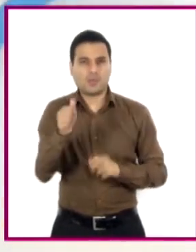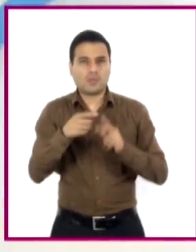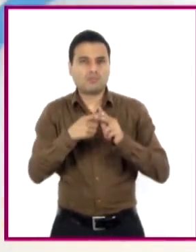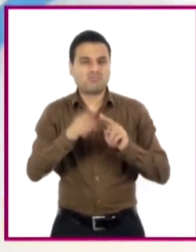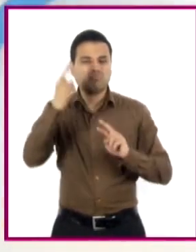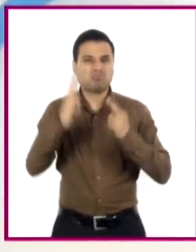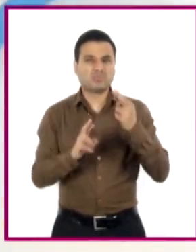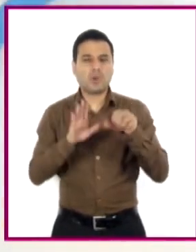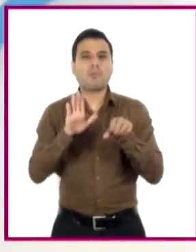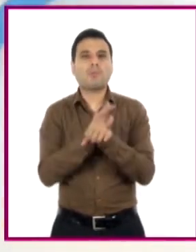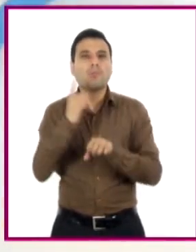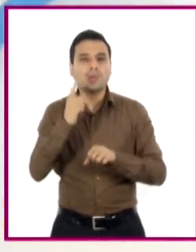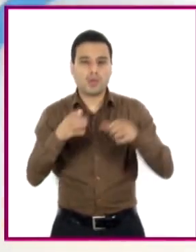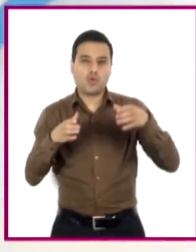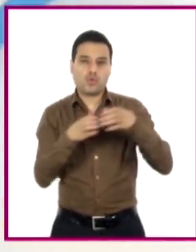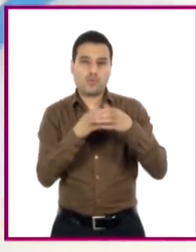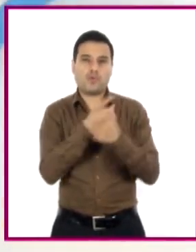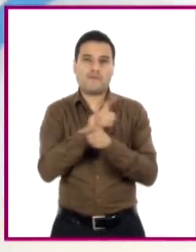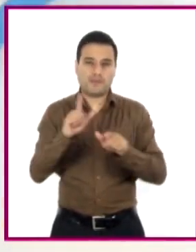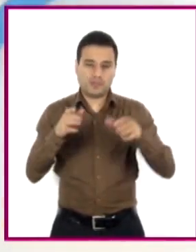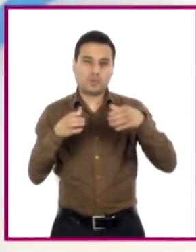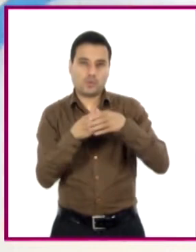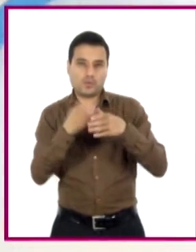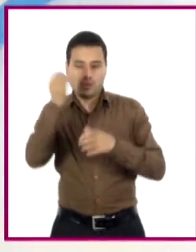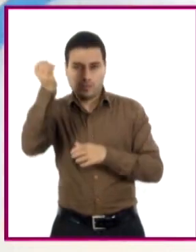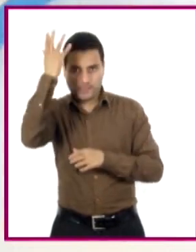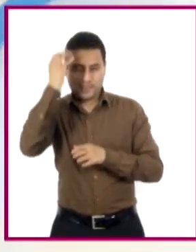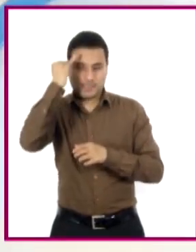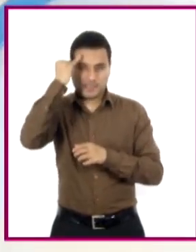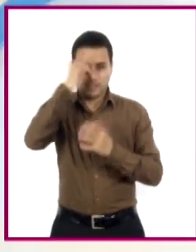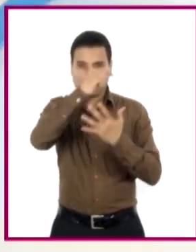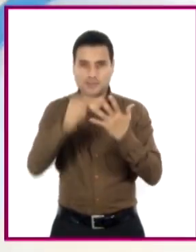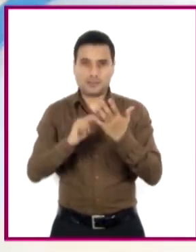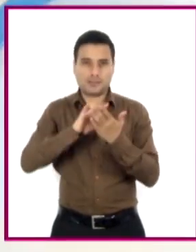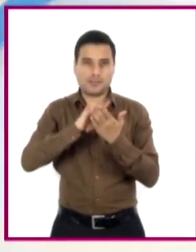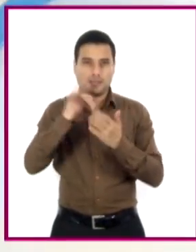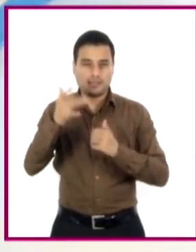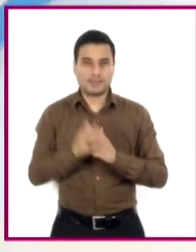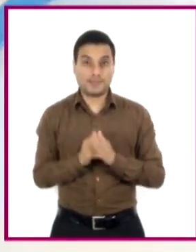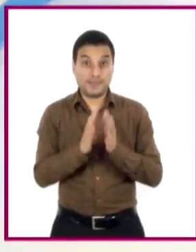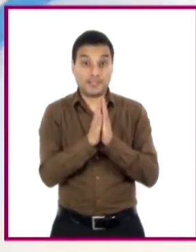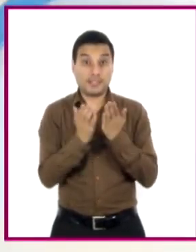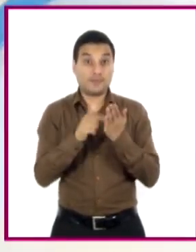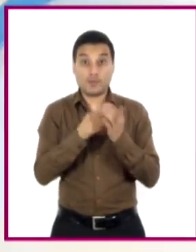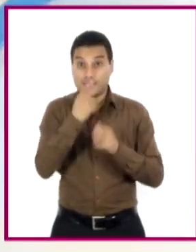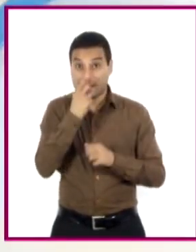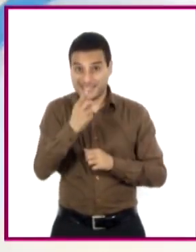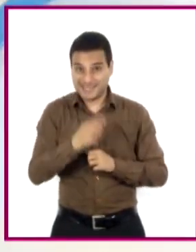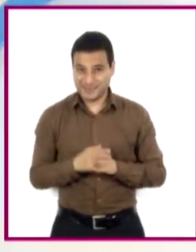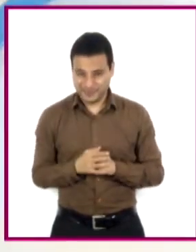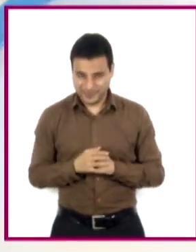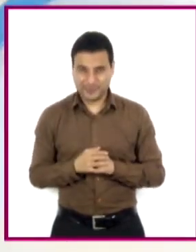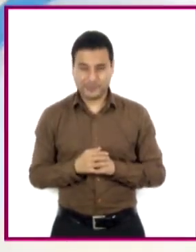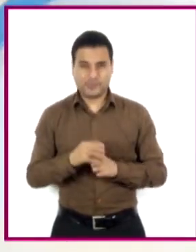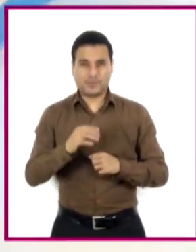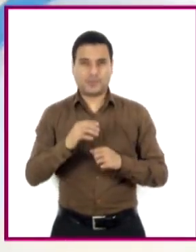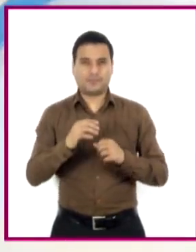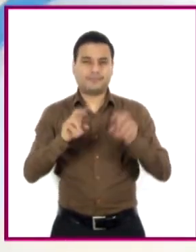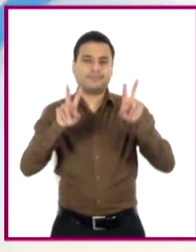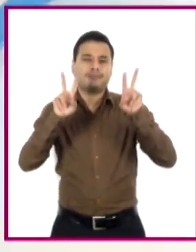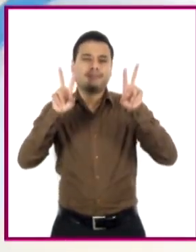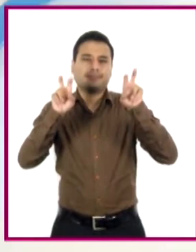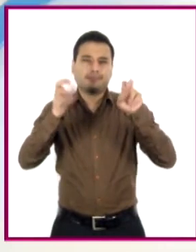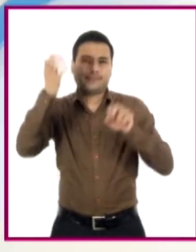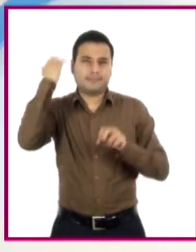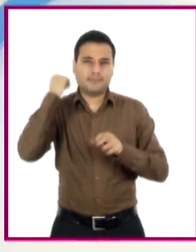ideas liberales e ilustradas. Por ejemplo, el texto Proclama la Nación Americana, emitido por Miguel